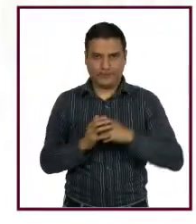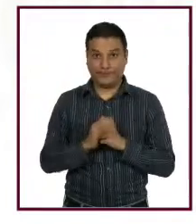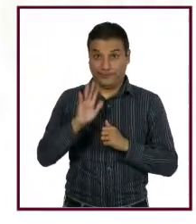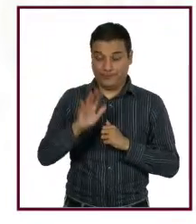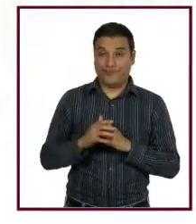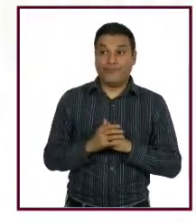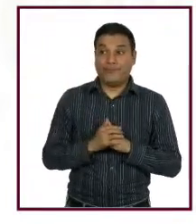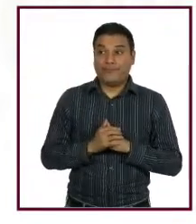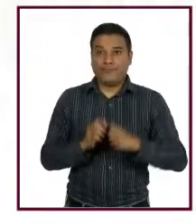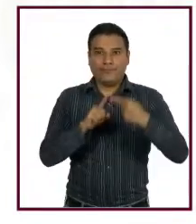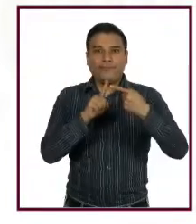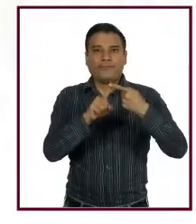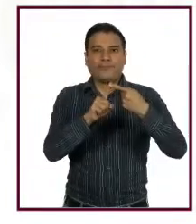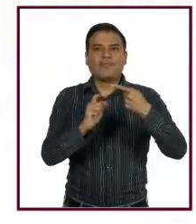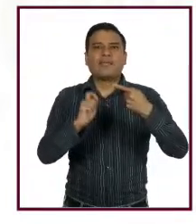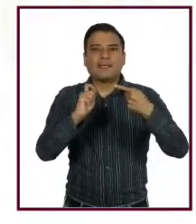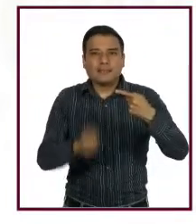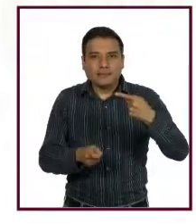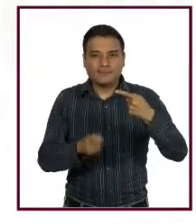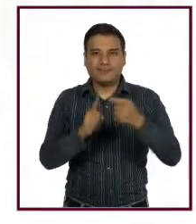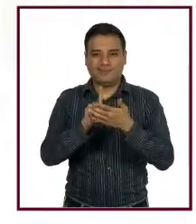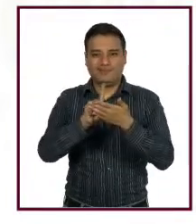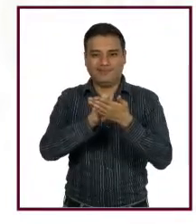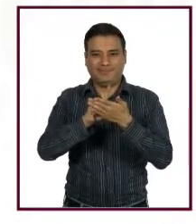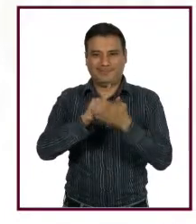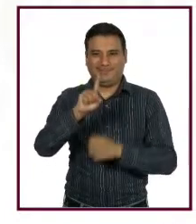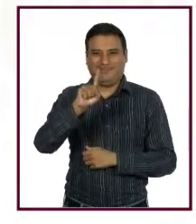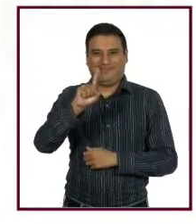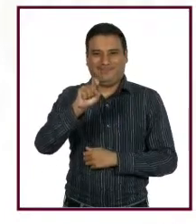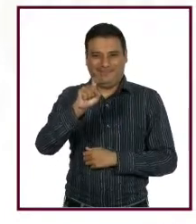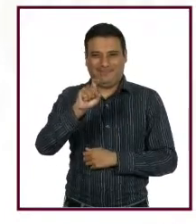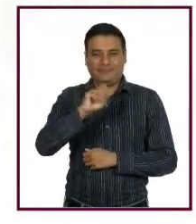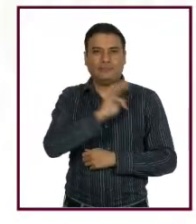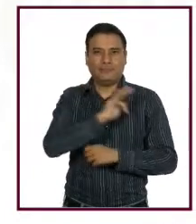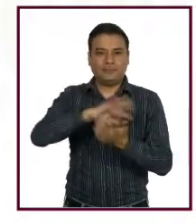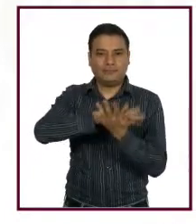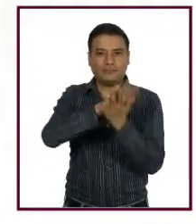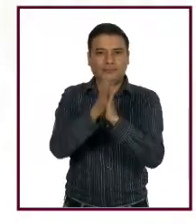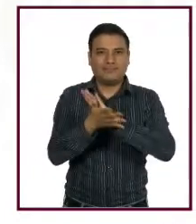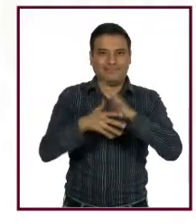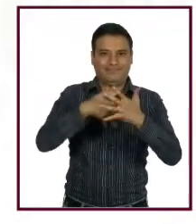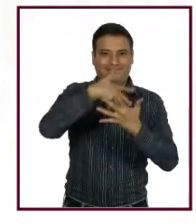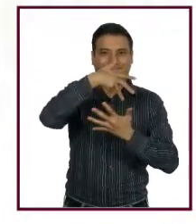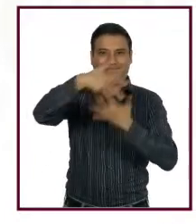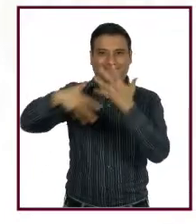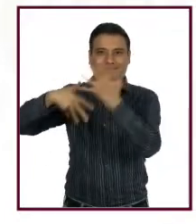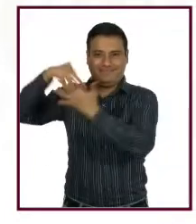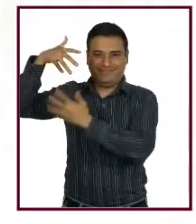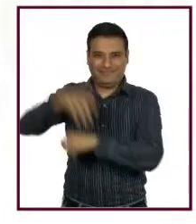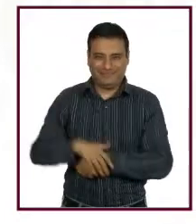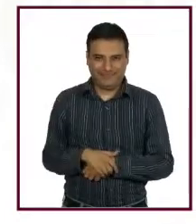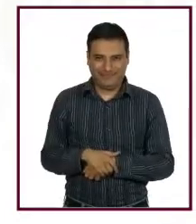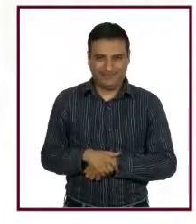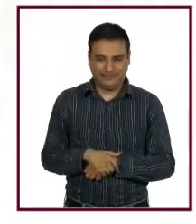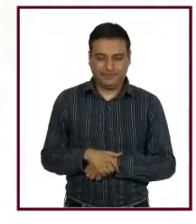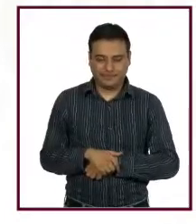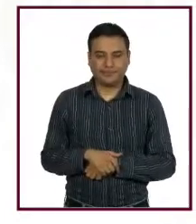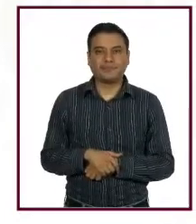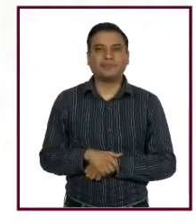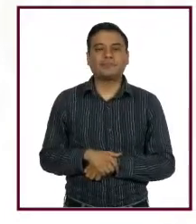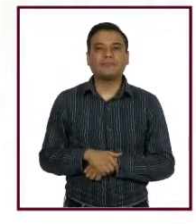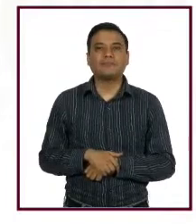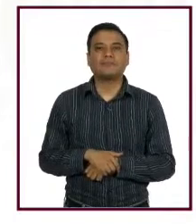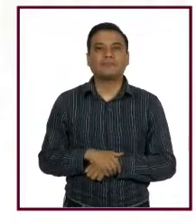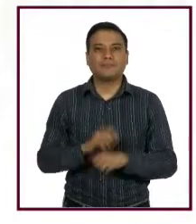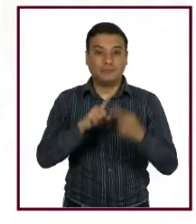cajón los líquidos volátiles. Los líquidos volátiles, como lo dice su nombre, ahí se clasifican por su estado físico, que